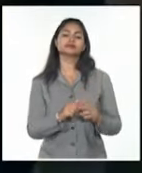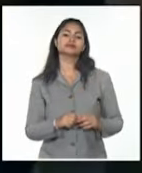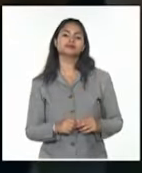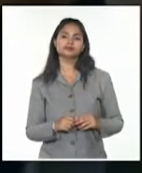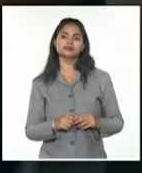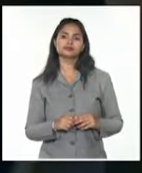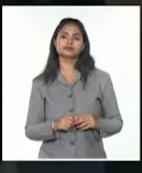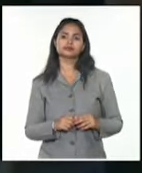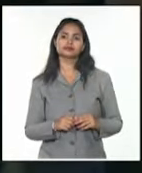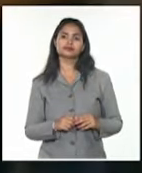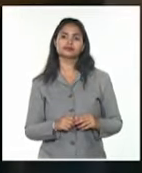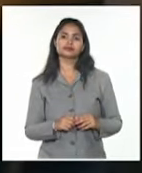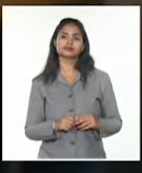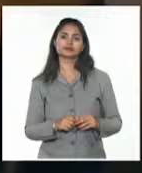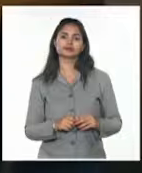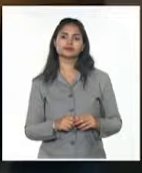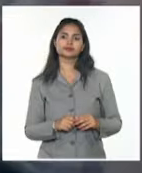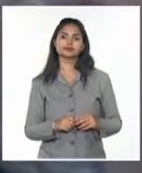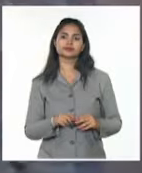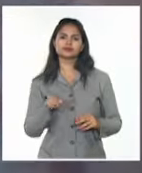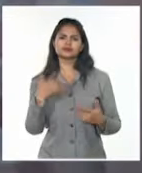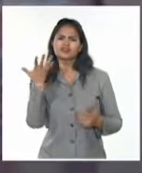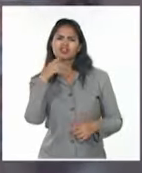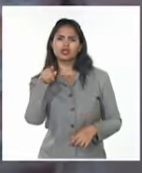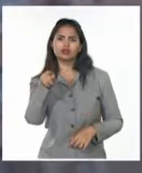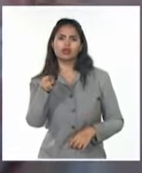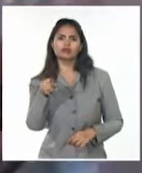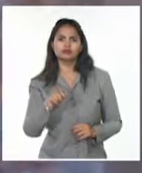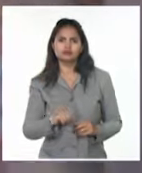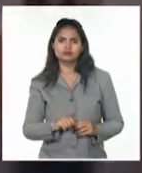jefe Oye quién está ahí